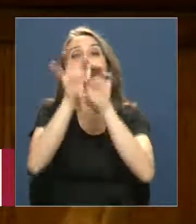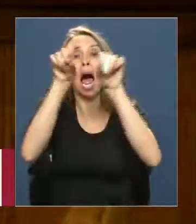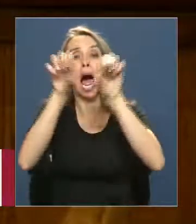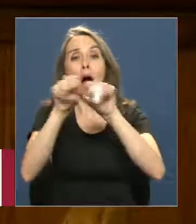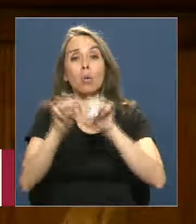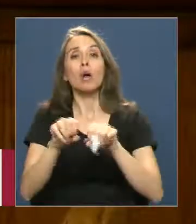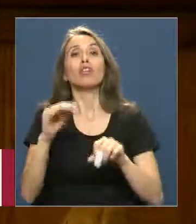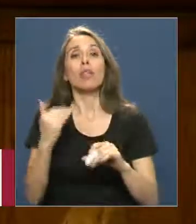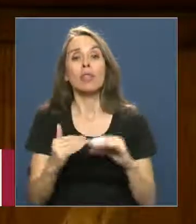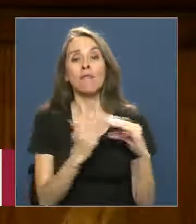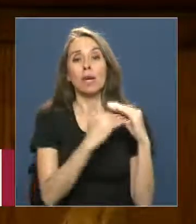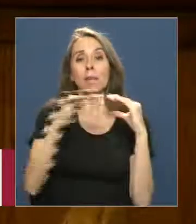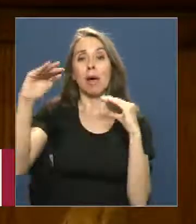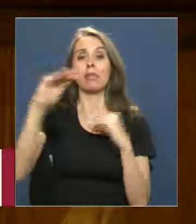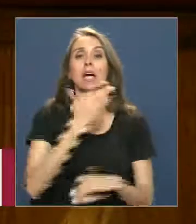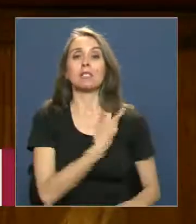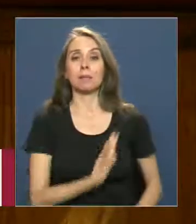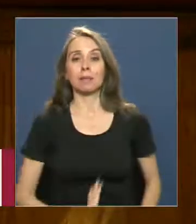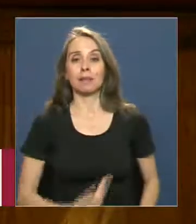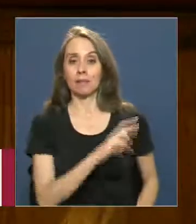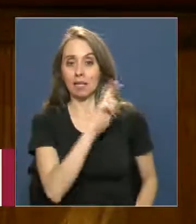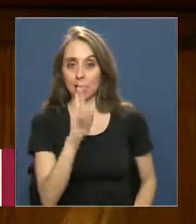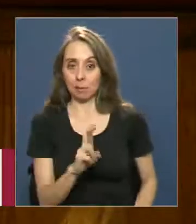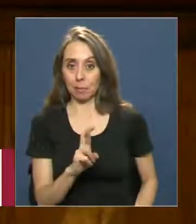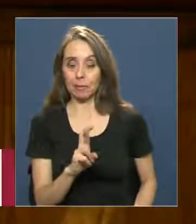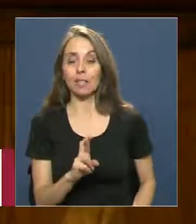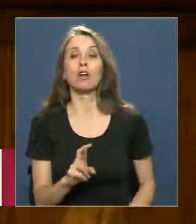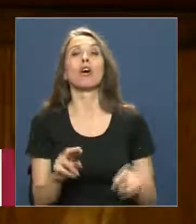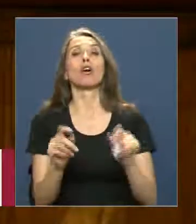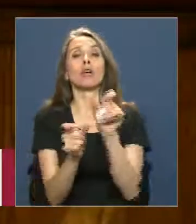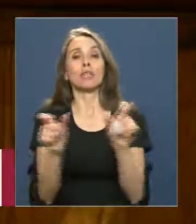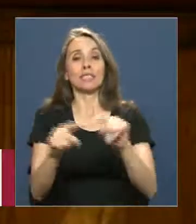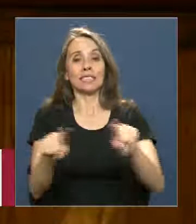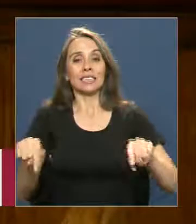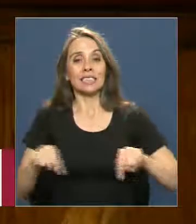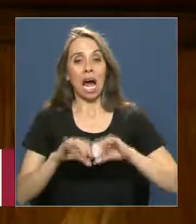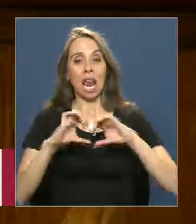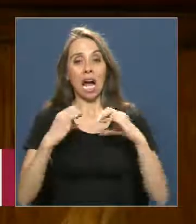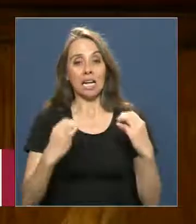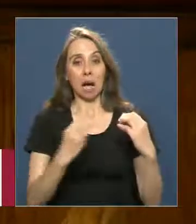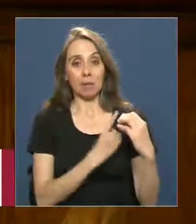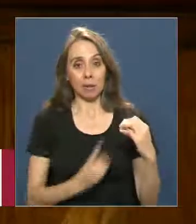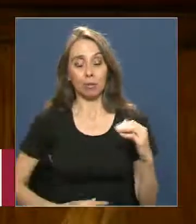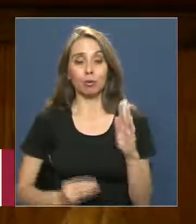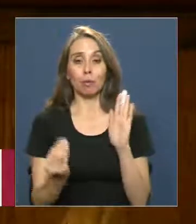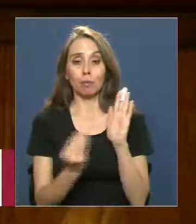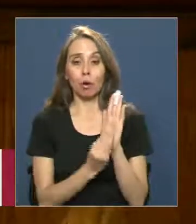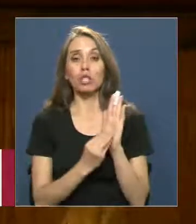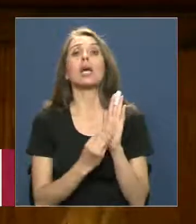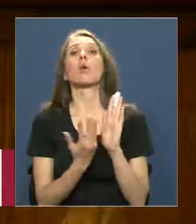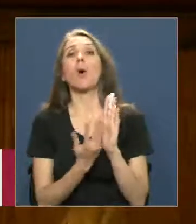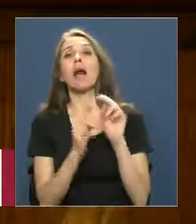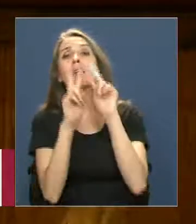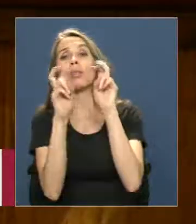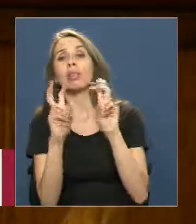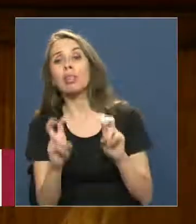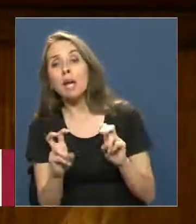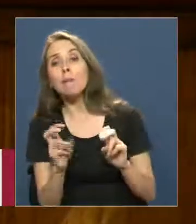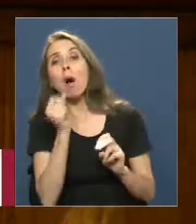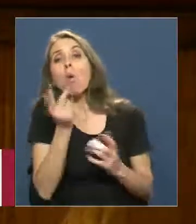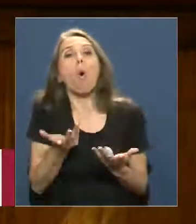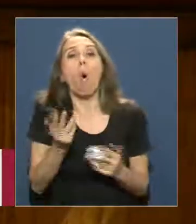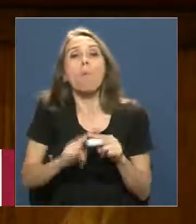deberán remitirse al Presidente de la República. La sala de la Cámara establecerá en su reglamento las disposiciones temáticas y los